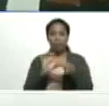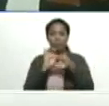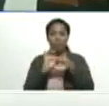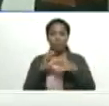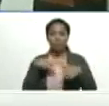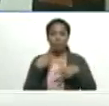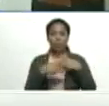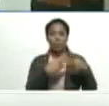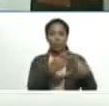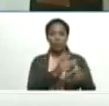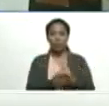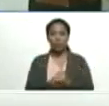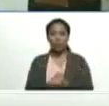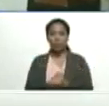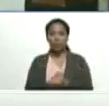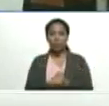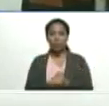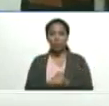producir.